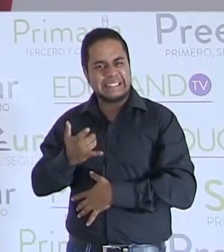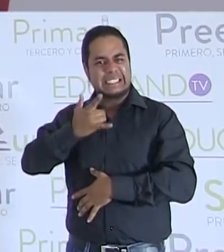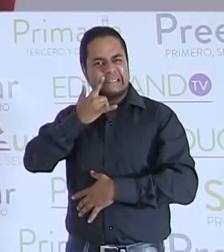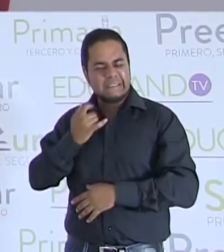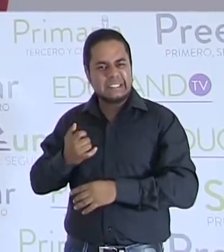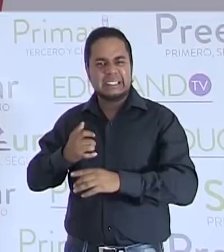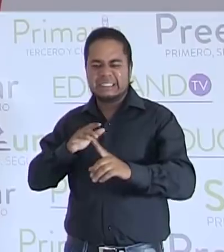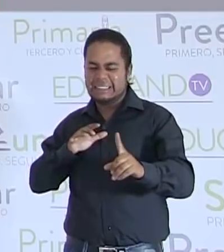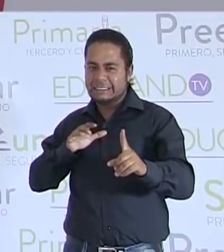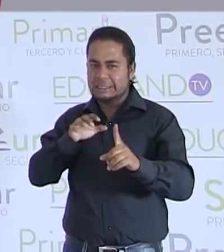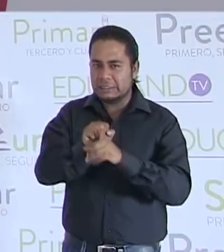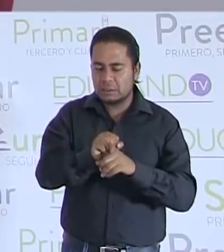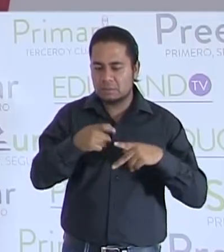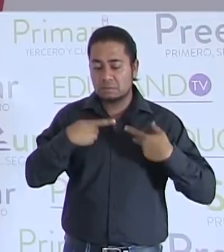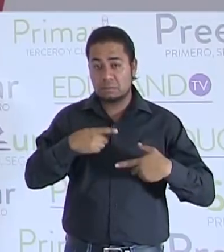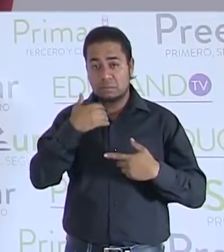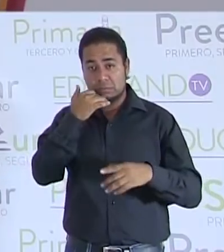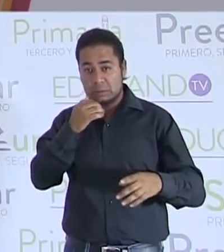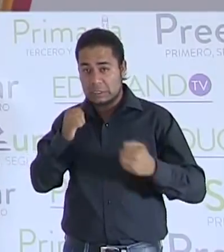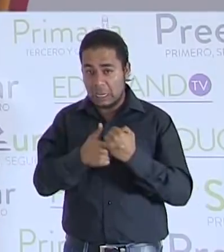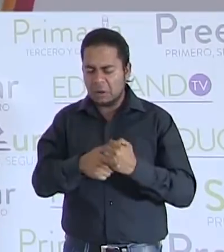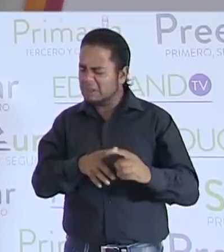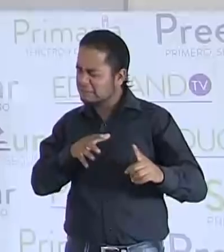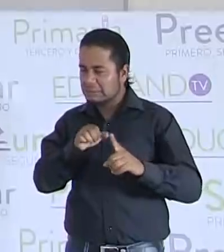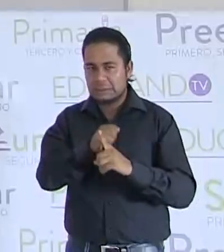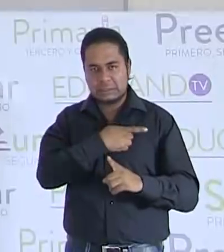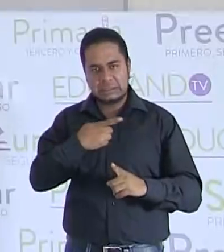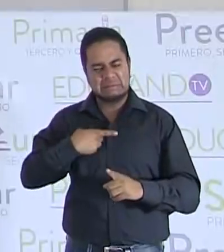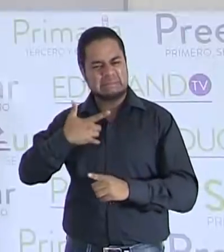que quiere azul celeste, que le cueste.